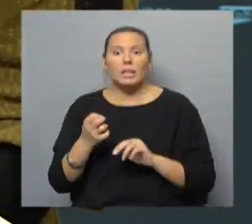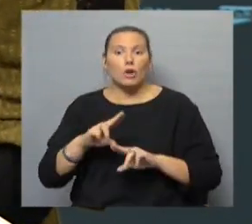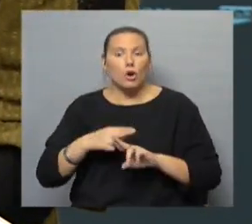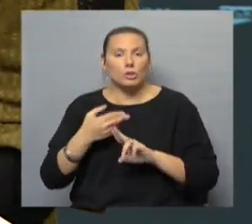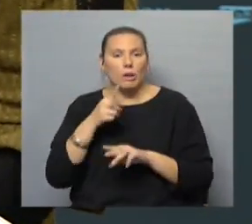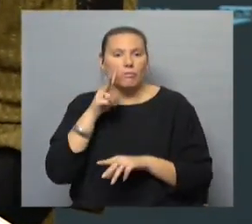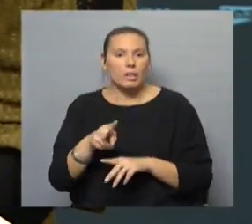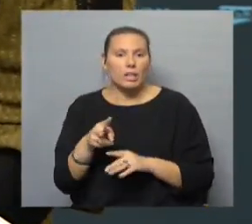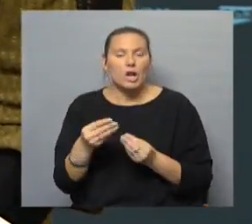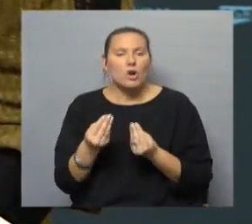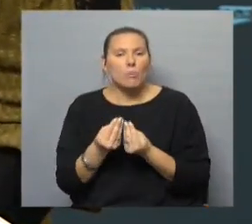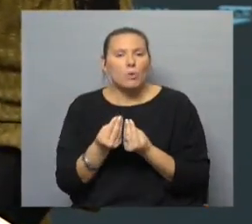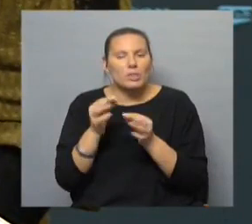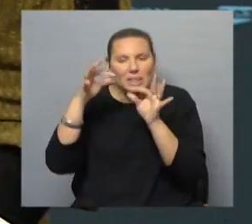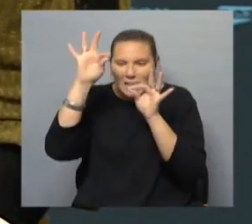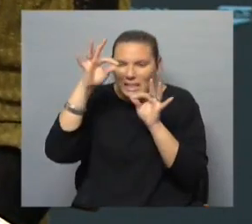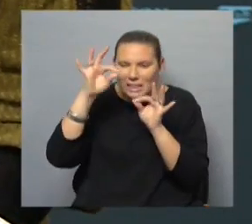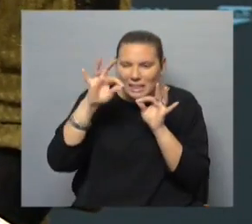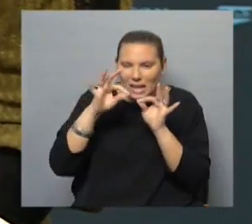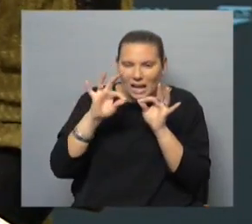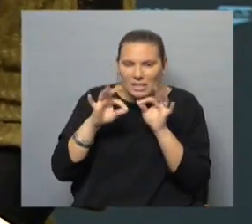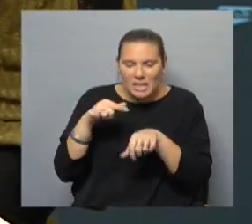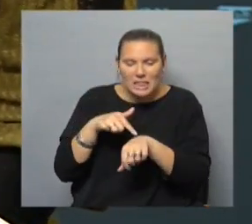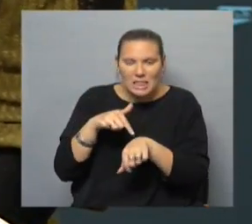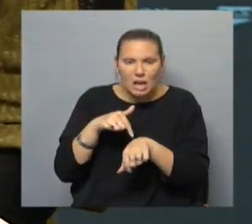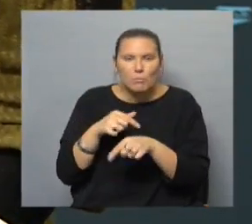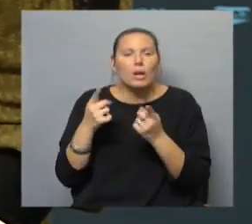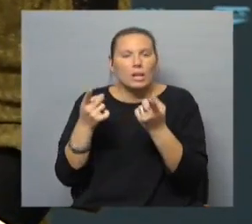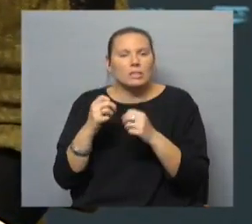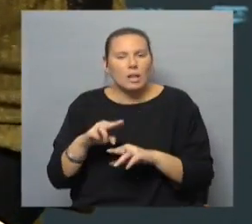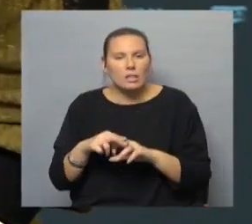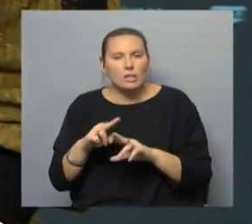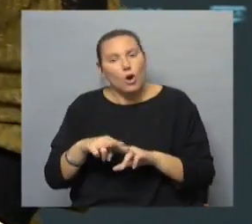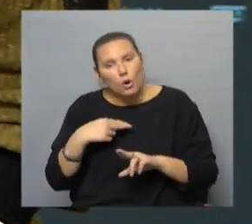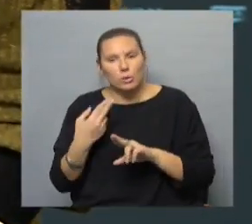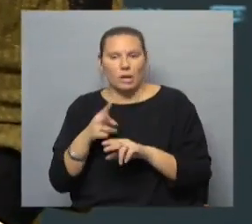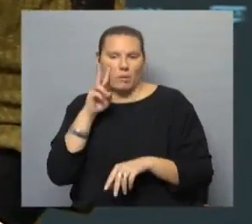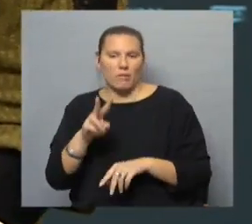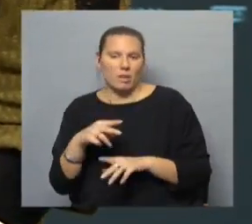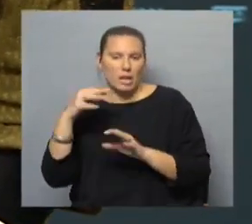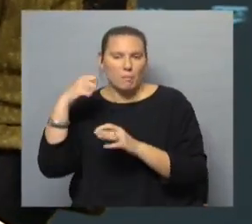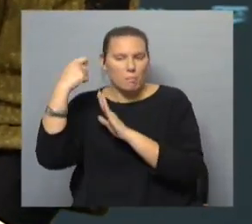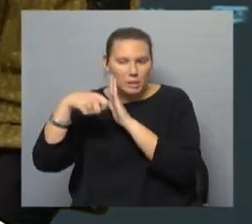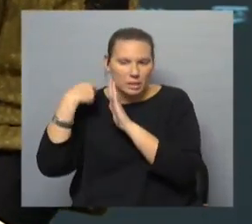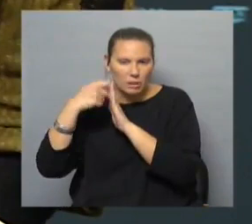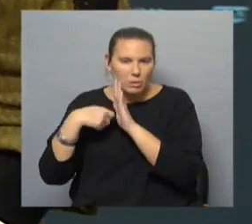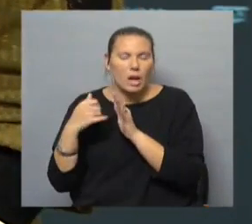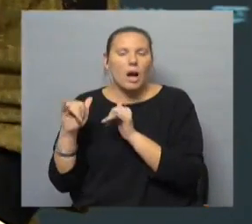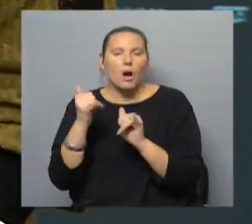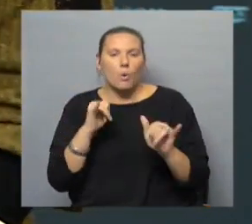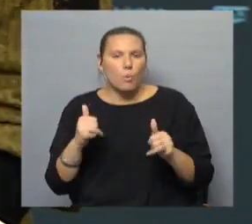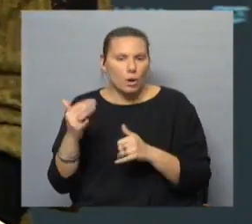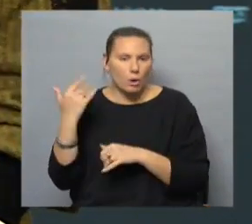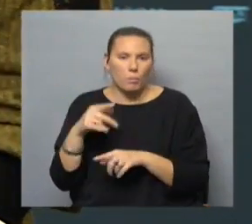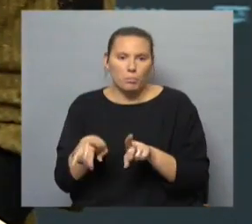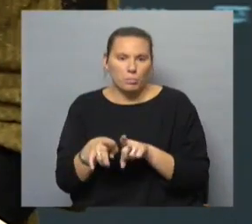está llena como a veces de detallecitos, como decía él, con el tiempo. Que necesitas como revisitar la película, rever. Hay juegos con, como decías